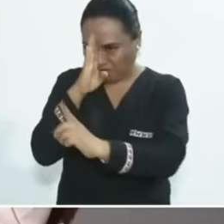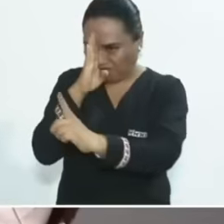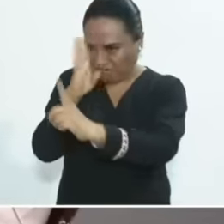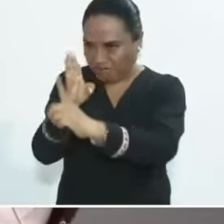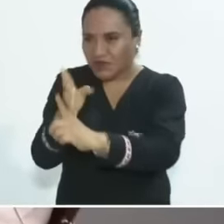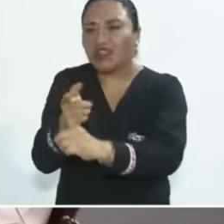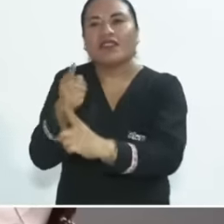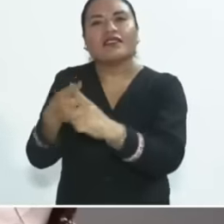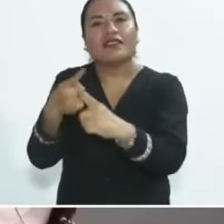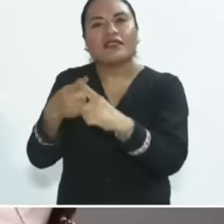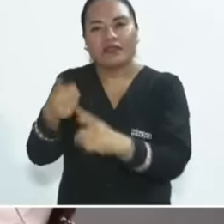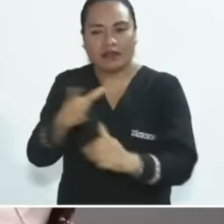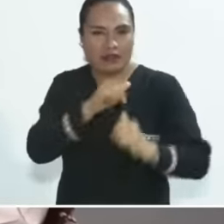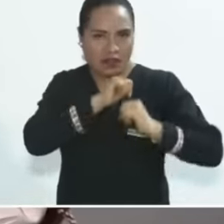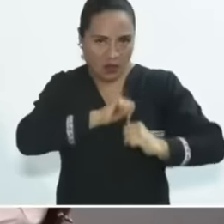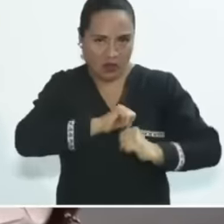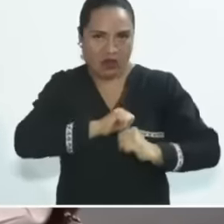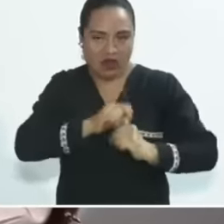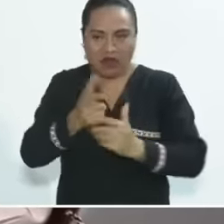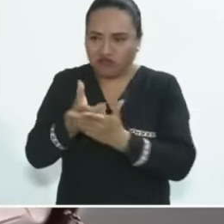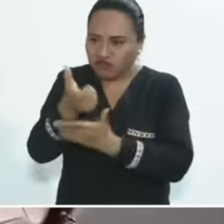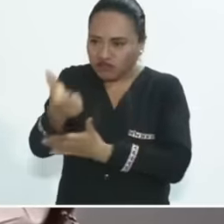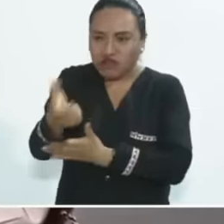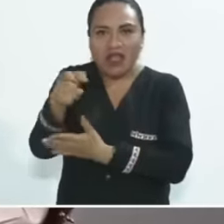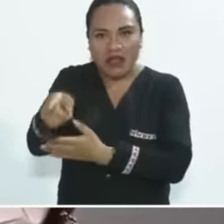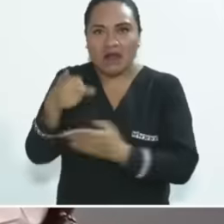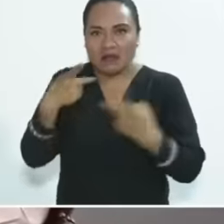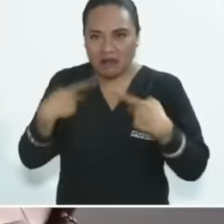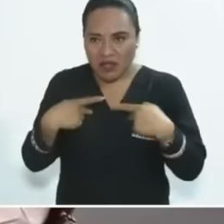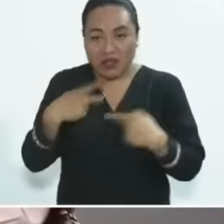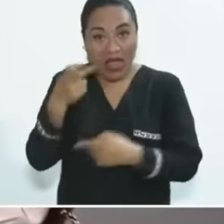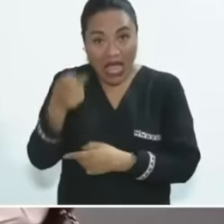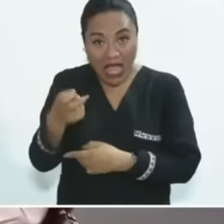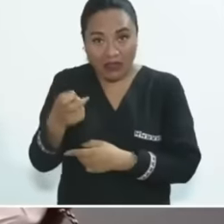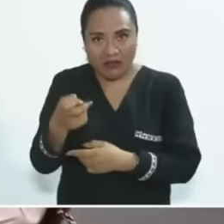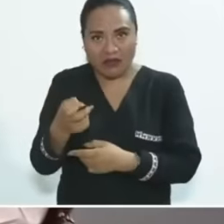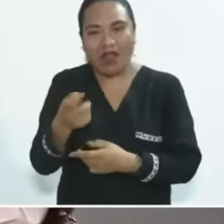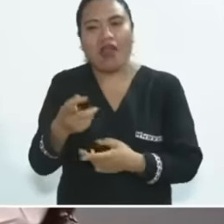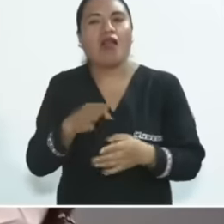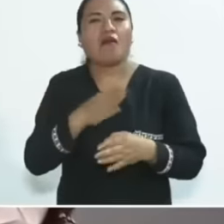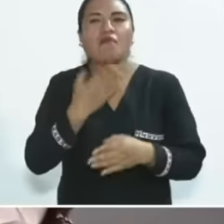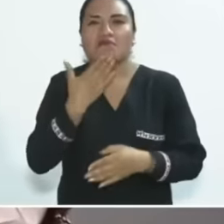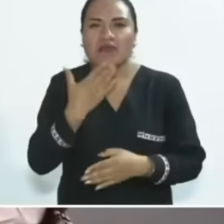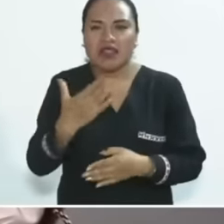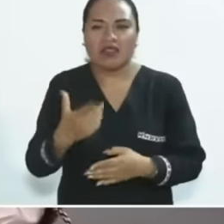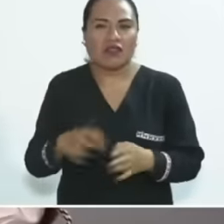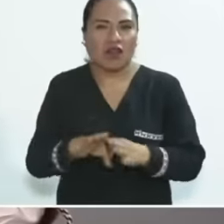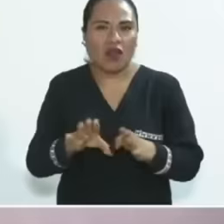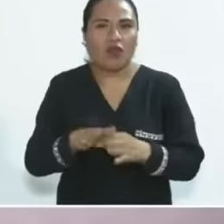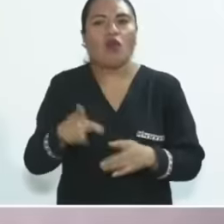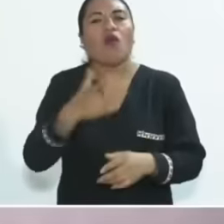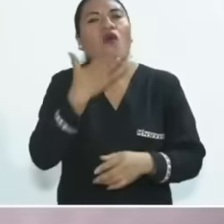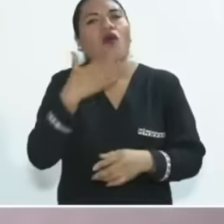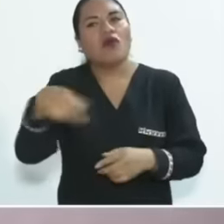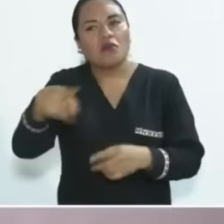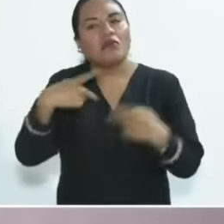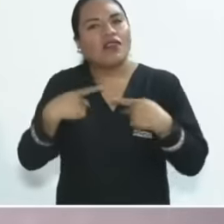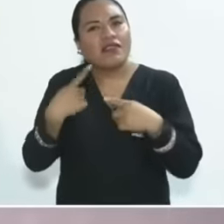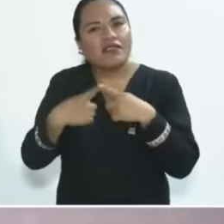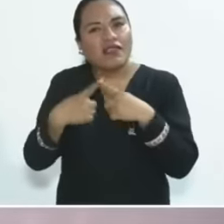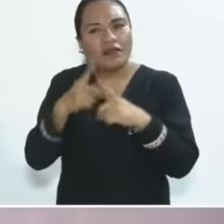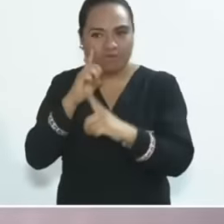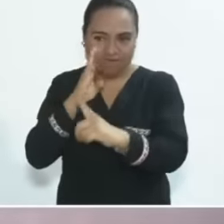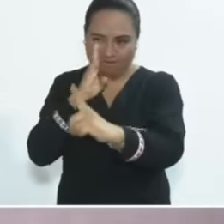las autoridades, porque eso es lo otro. Hay mucha honestidad